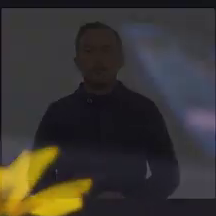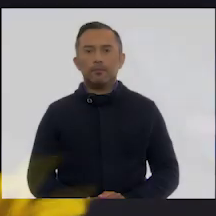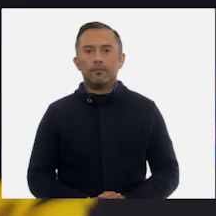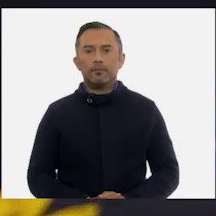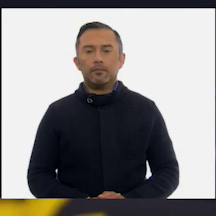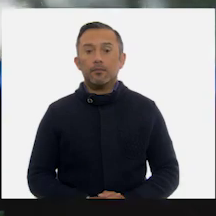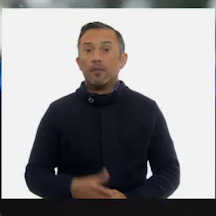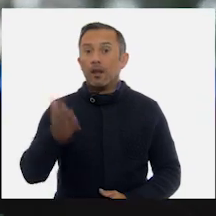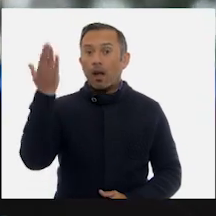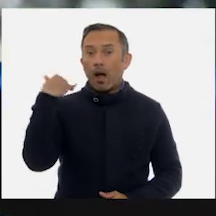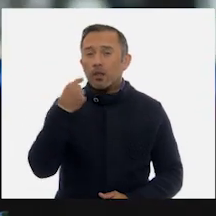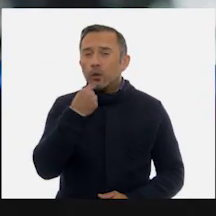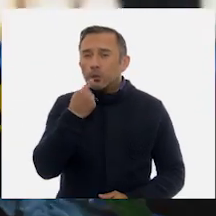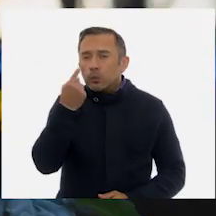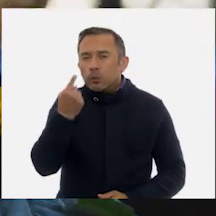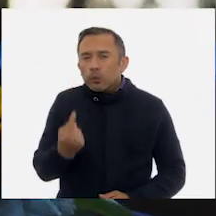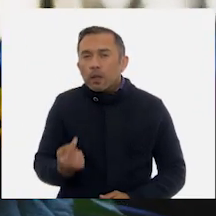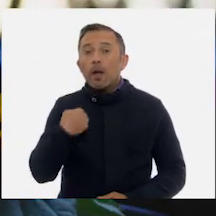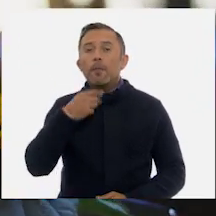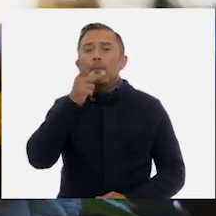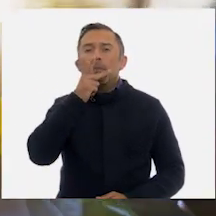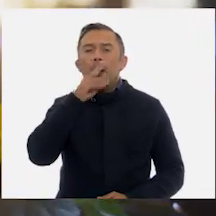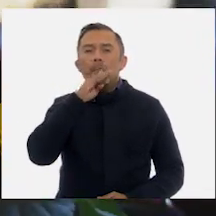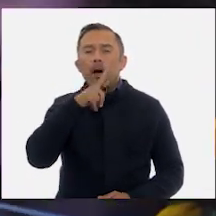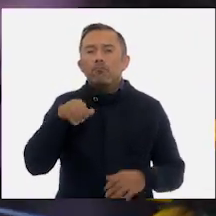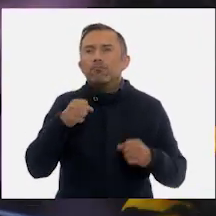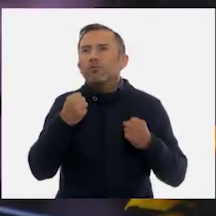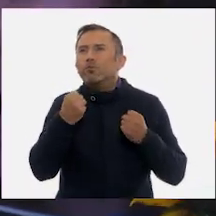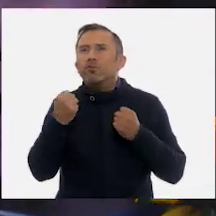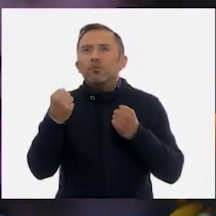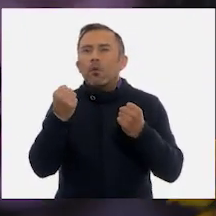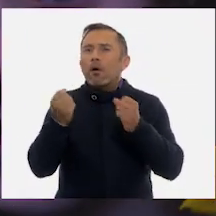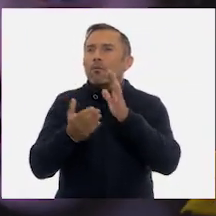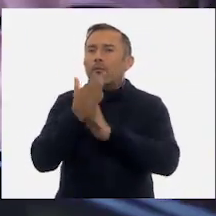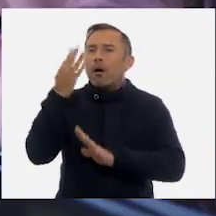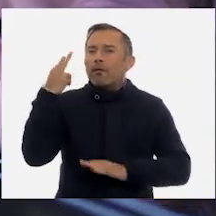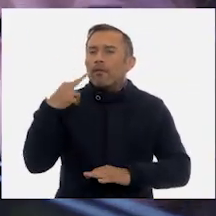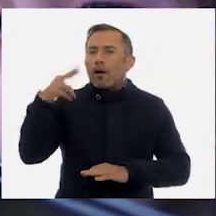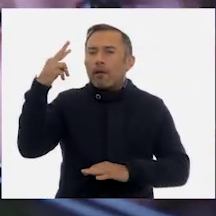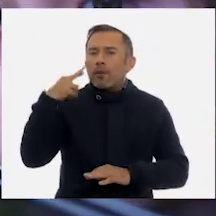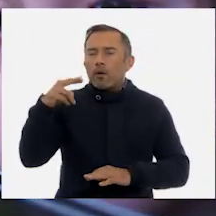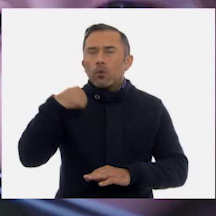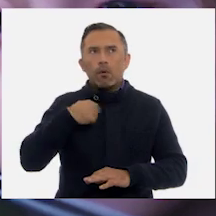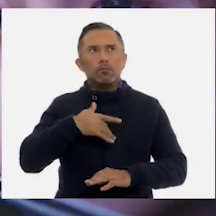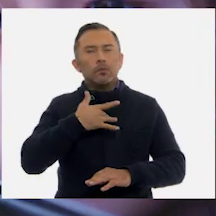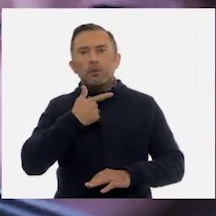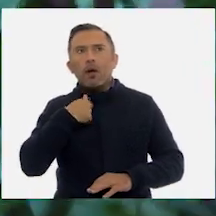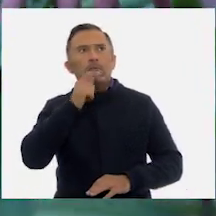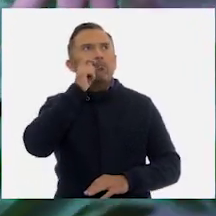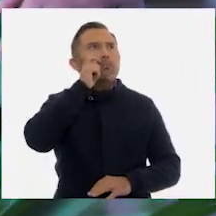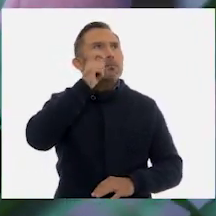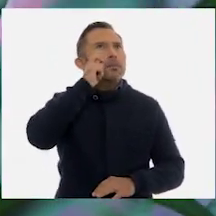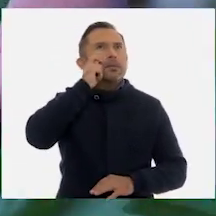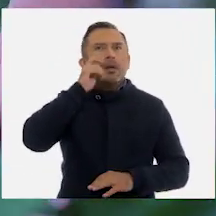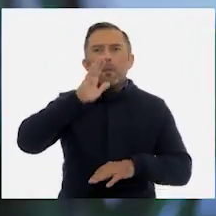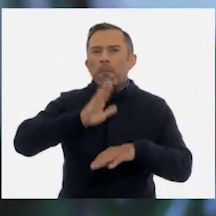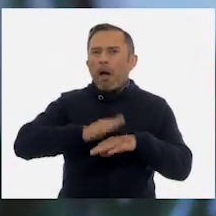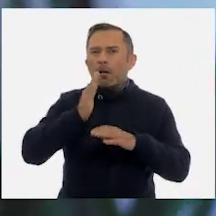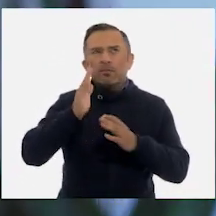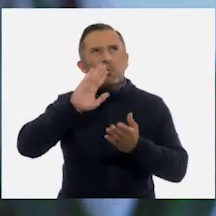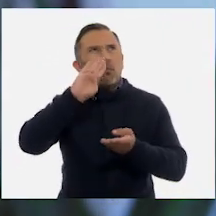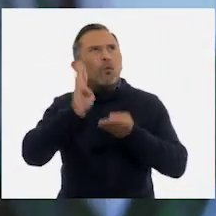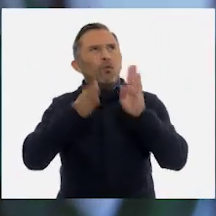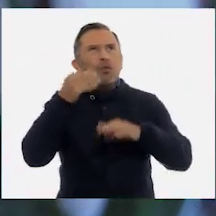Desde muy pequeña mis papás me llevaban de viaje y yo me sentía como la más grande exploradora del mundo. Con cada viaje,